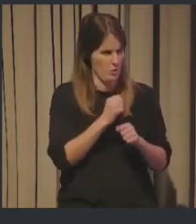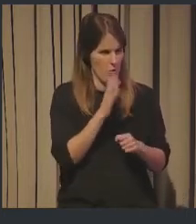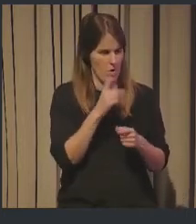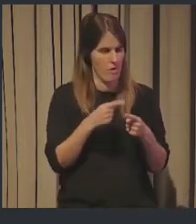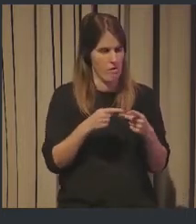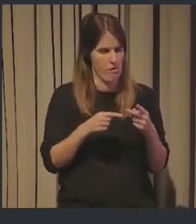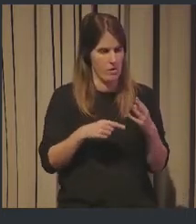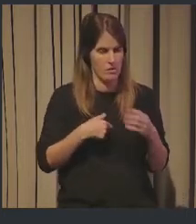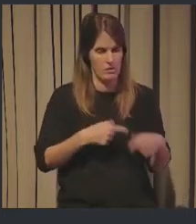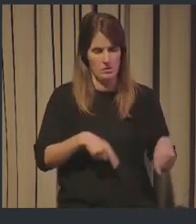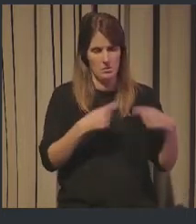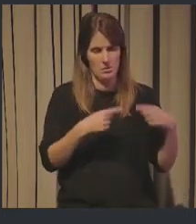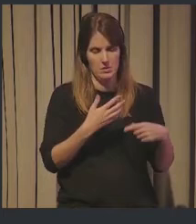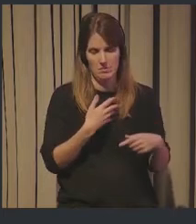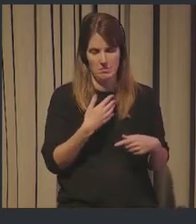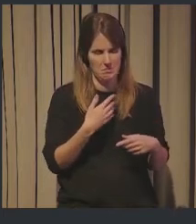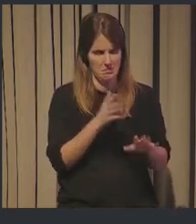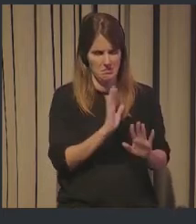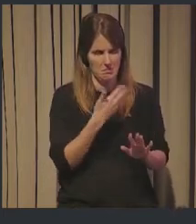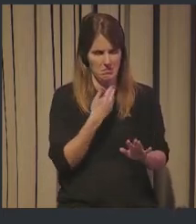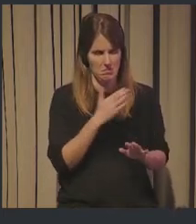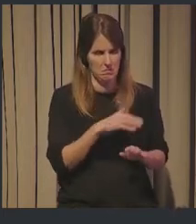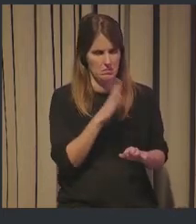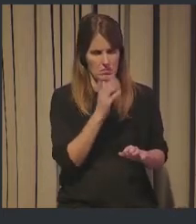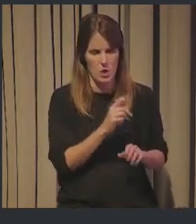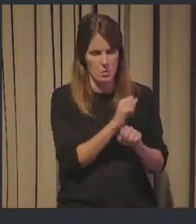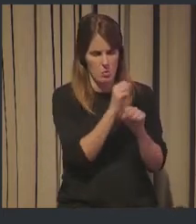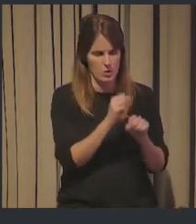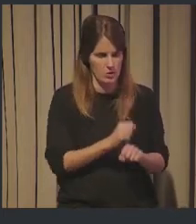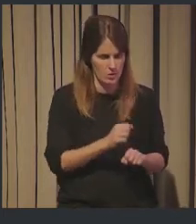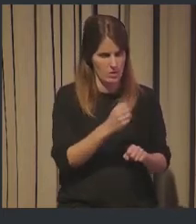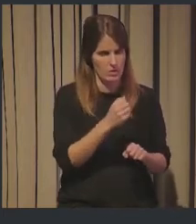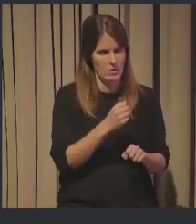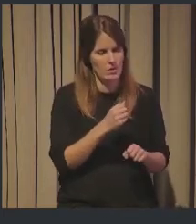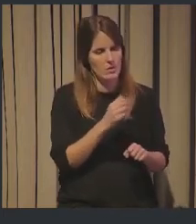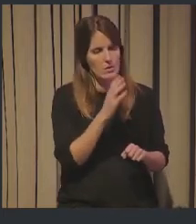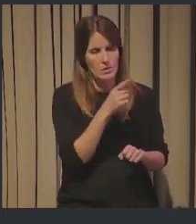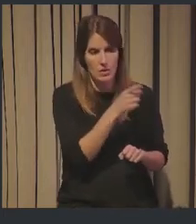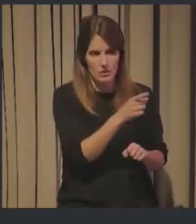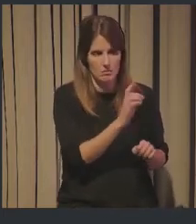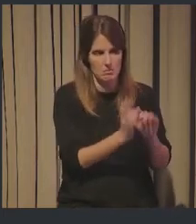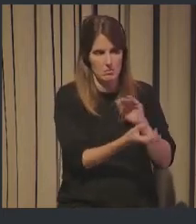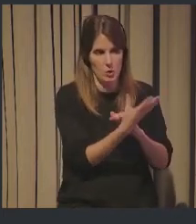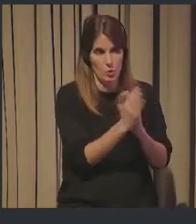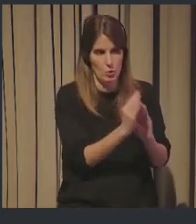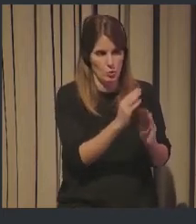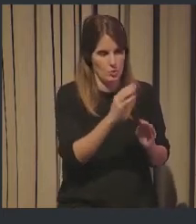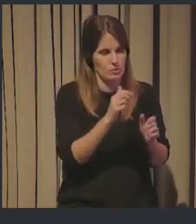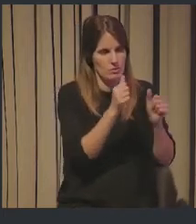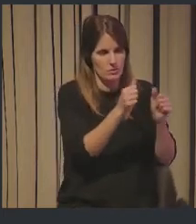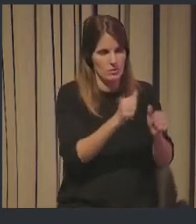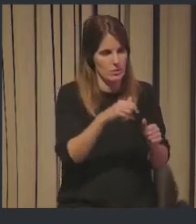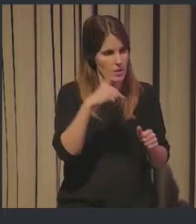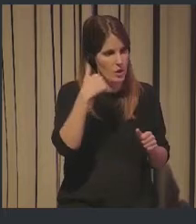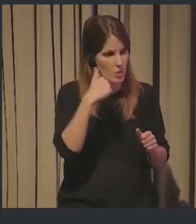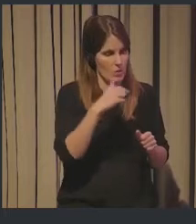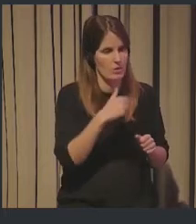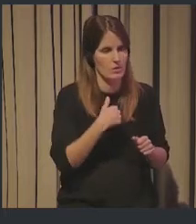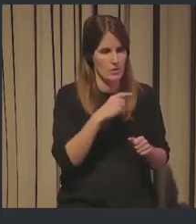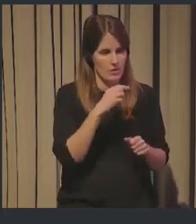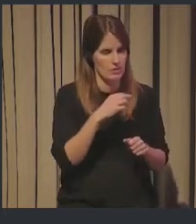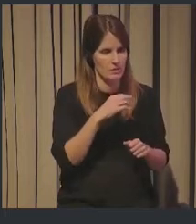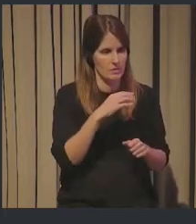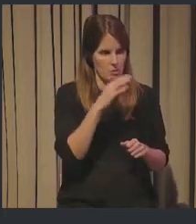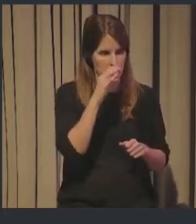intenté educarle en que esto era imposible, porque él había creado esta licenciatura. Así que gracias a morderme la lengua